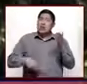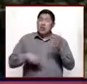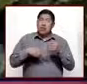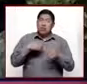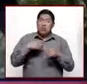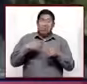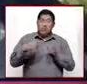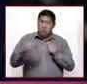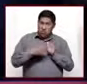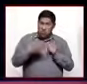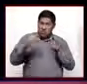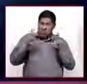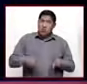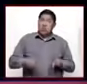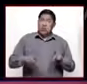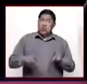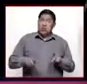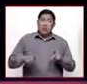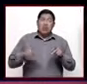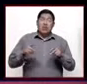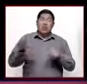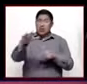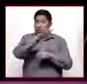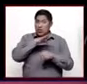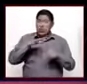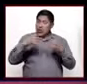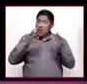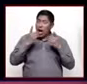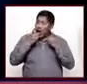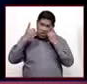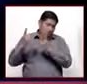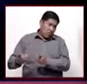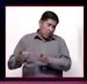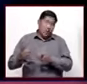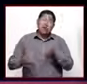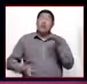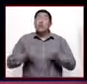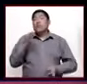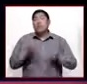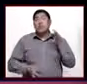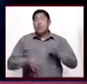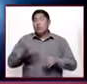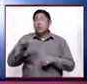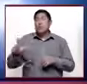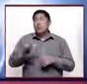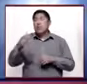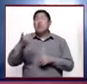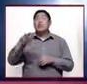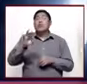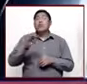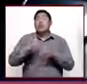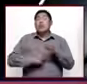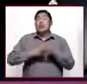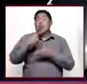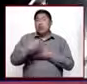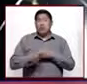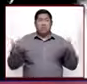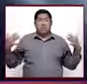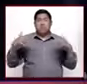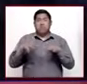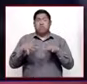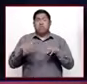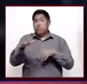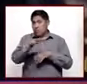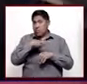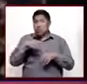sido agredidos y que ahora se ha presentado una denuncia penal. Pobladores aseguran que el lunes 19 de agosto hubo un cabildo en el que determinaron la